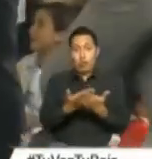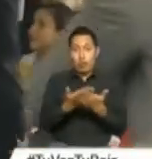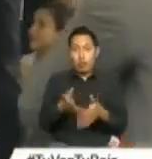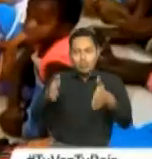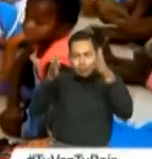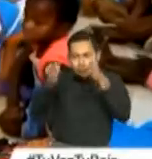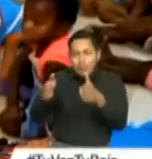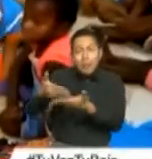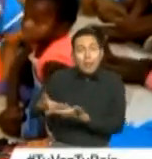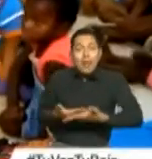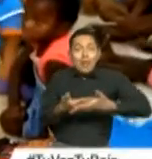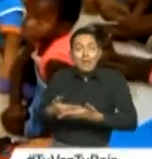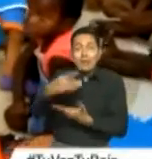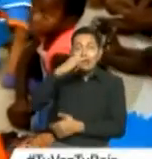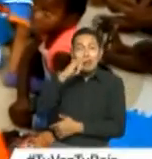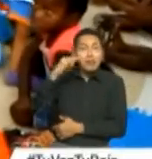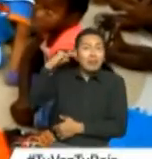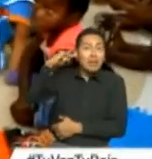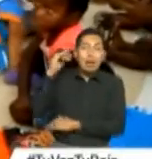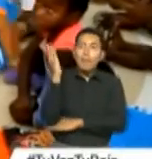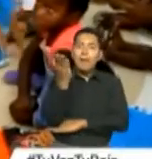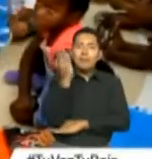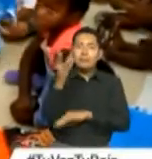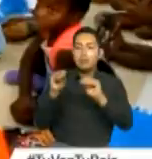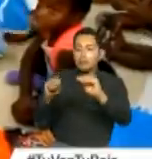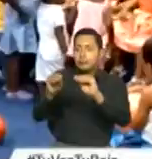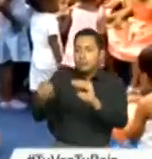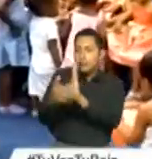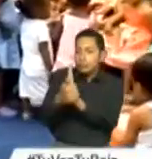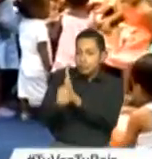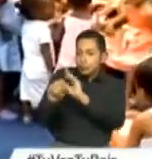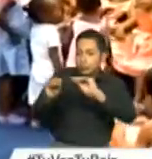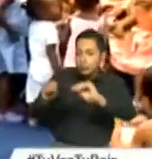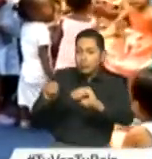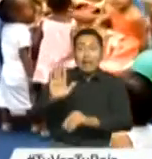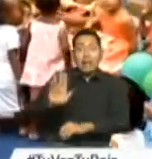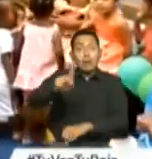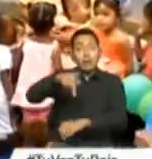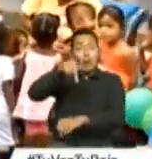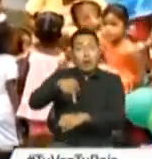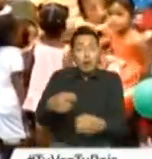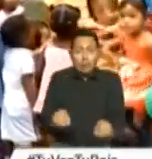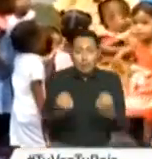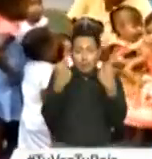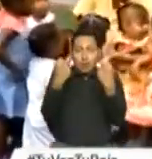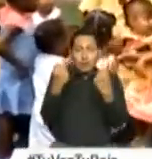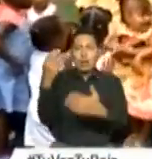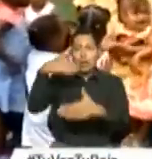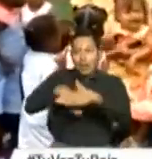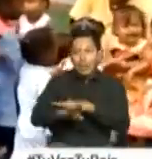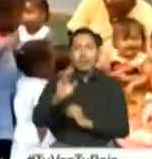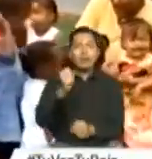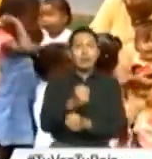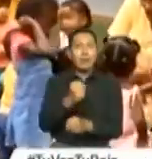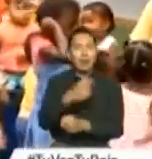educadoras fortalecer sus conocimientos a través de una capacitación adecuada. Caterina Morejón, Noticiero